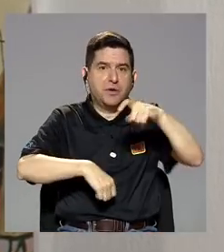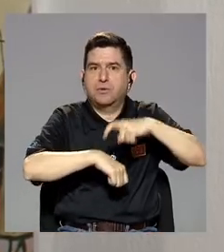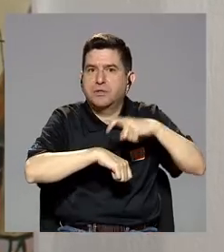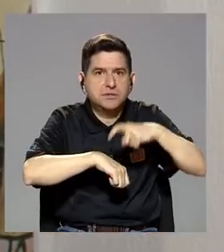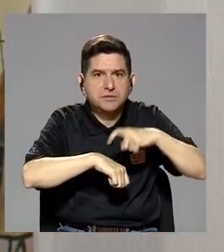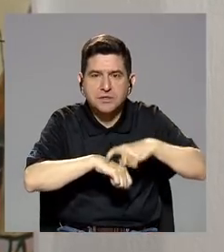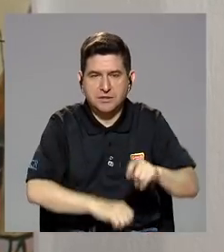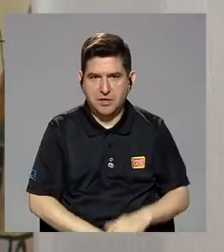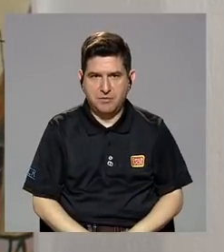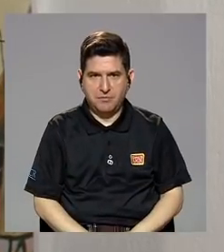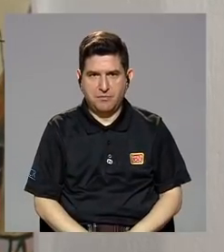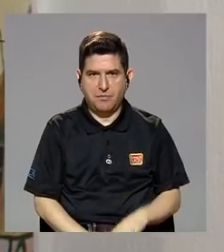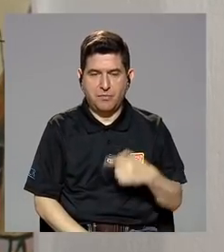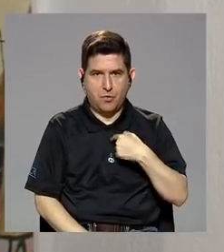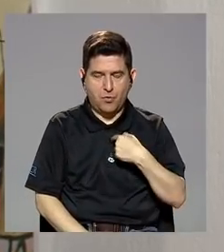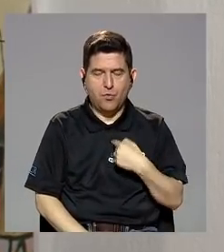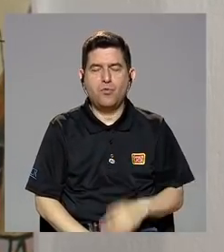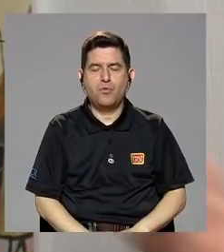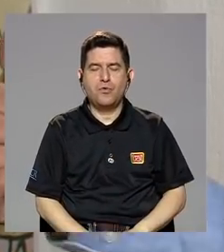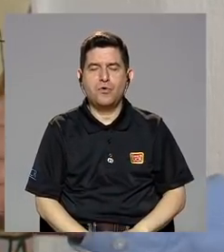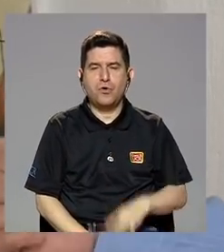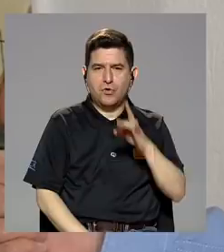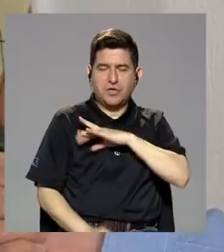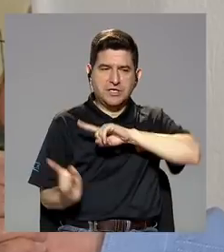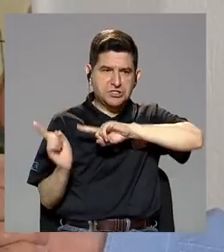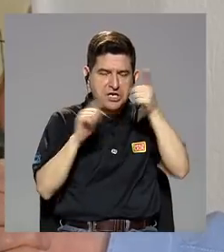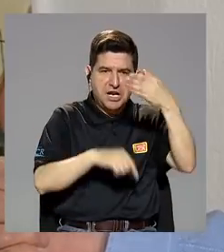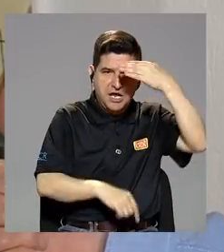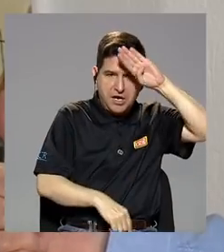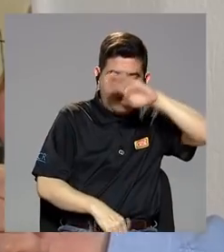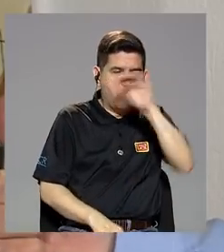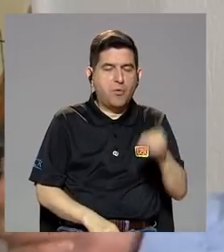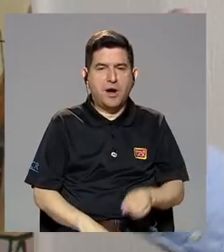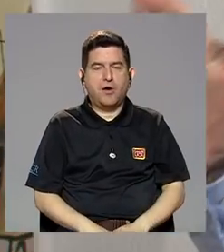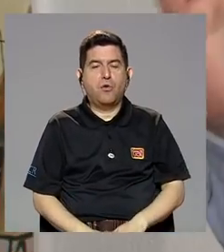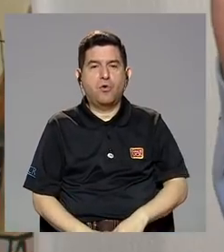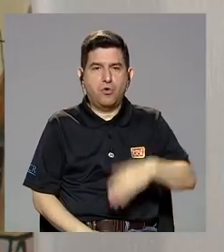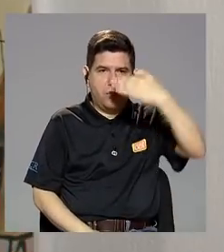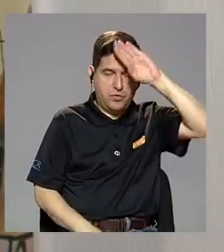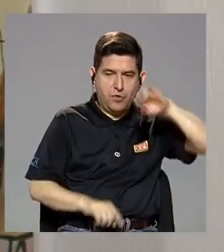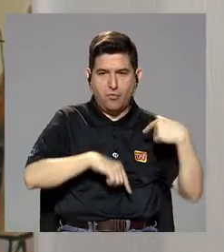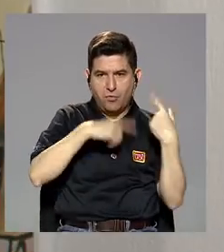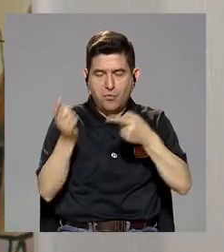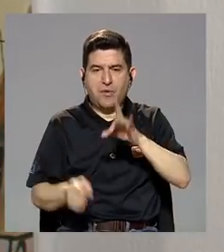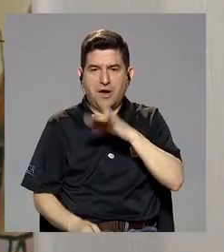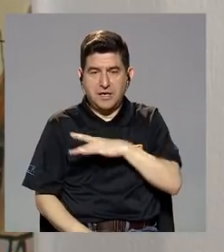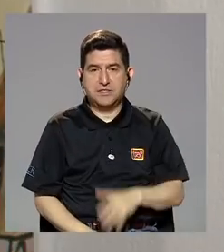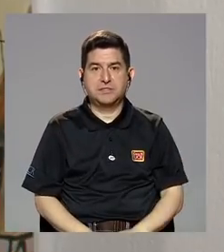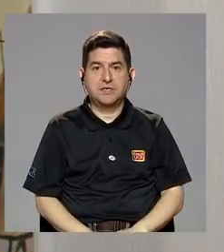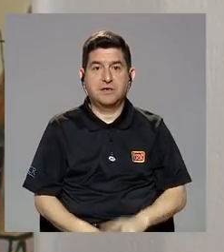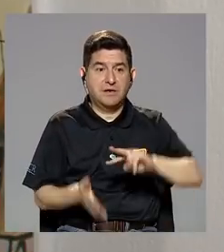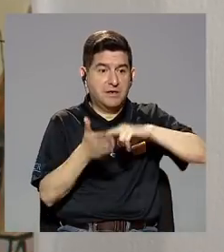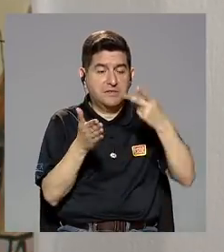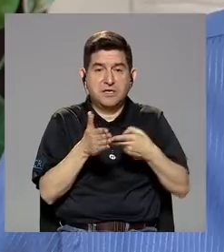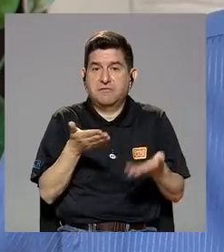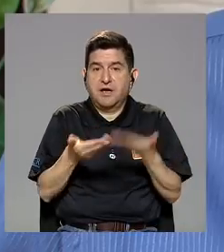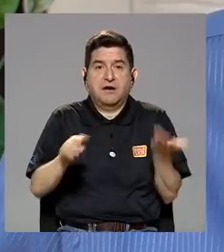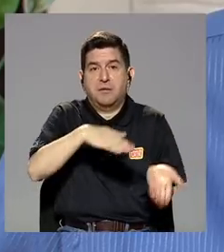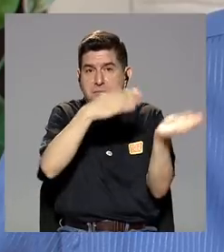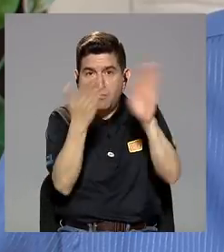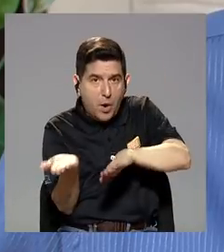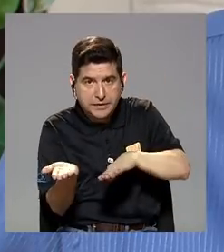en esa época llegará a chile de cuba o viajar de chile a cuba era poco menos que sentencia de muerte